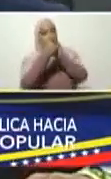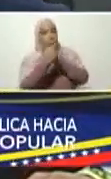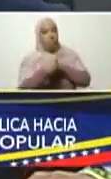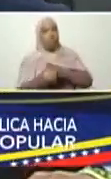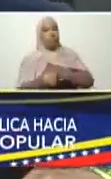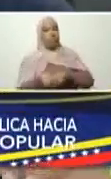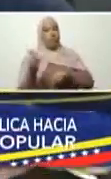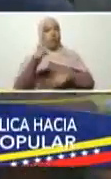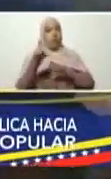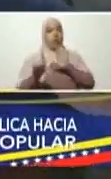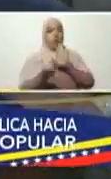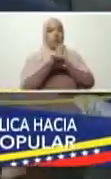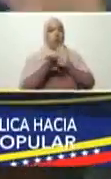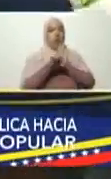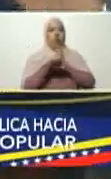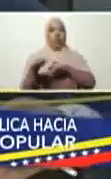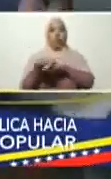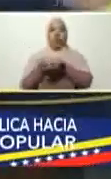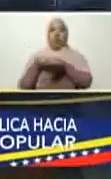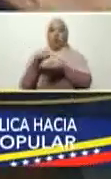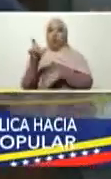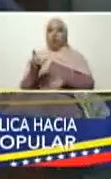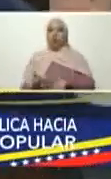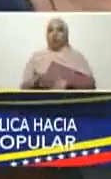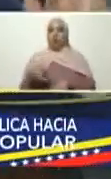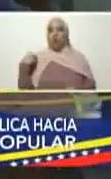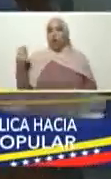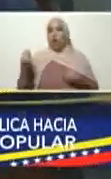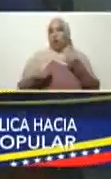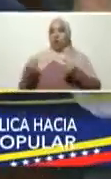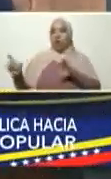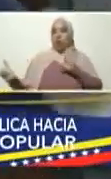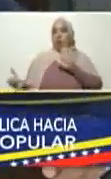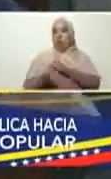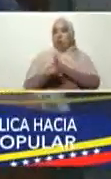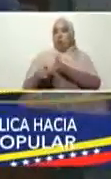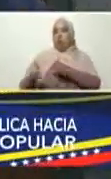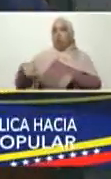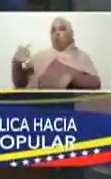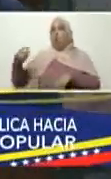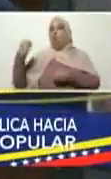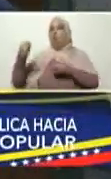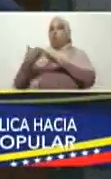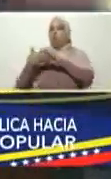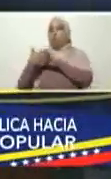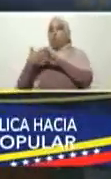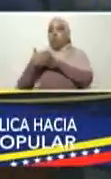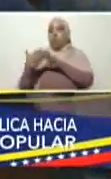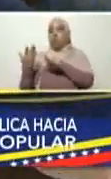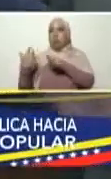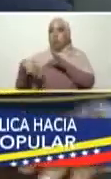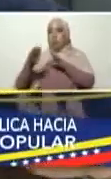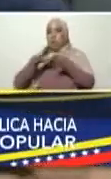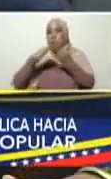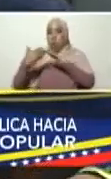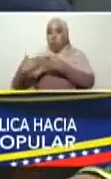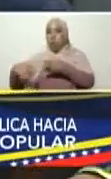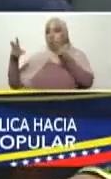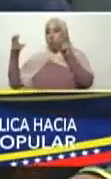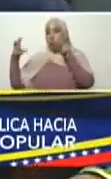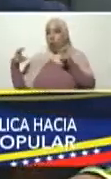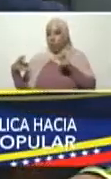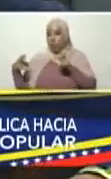lo decía el ministro Jorge Riaza, a veces decimos, bueno, hermano, vamos a hacerlo, así no esté en la ley, y después vemos cómo lo metemos en una gaceta comunal y creamos lo nuevo en el